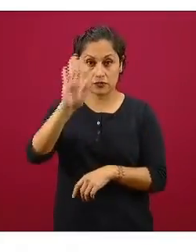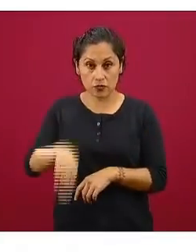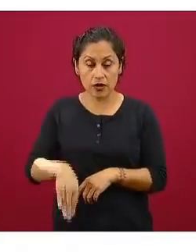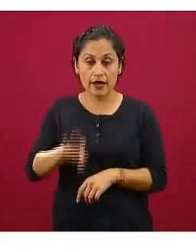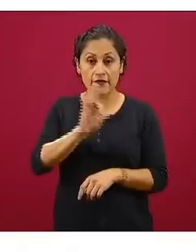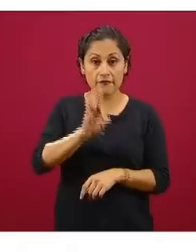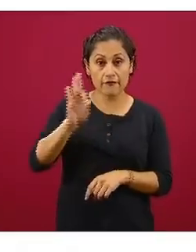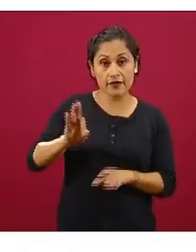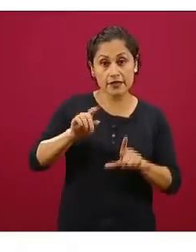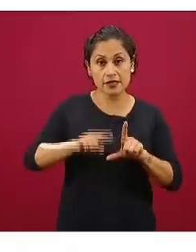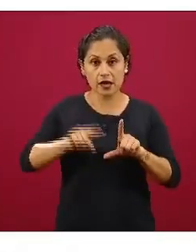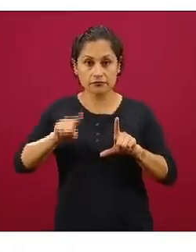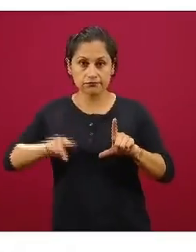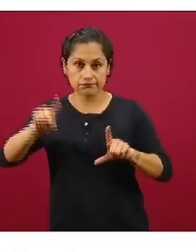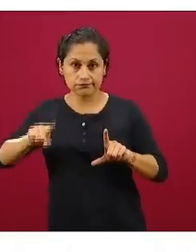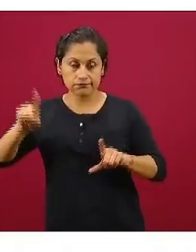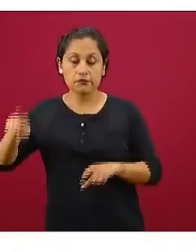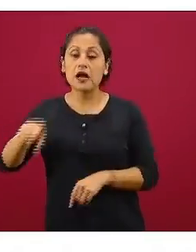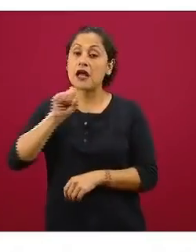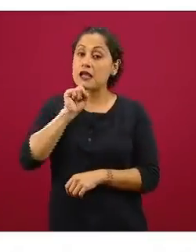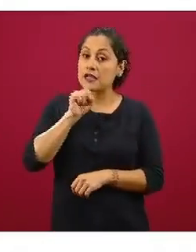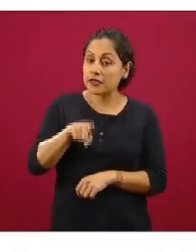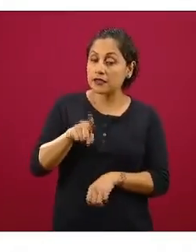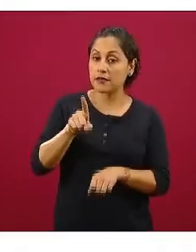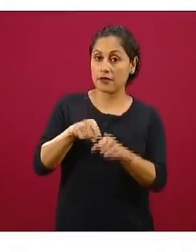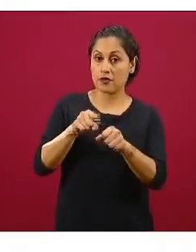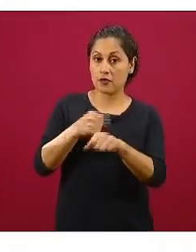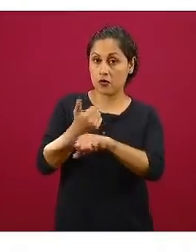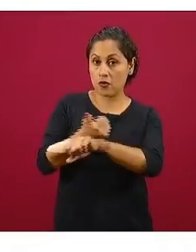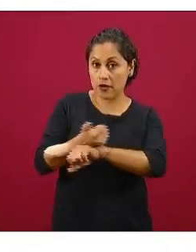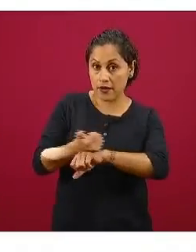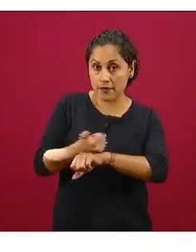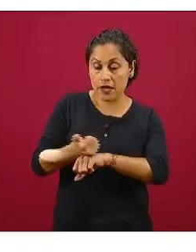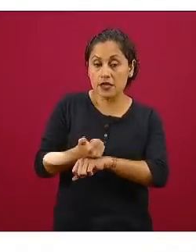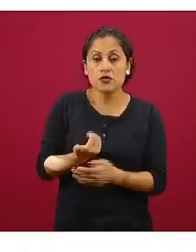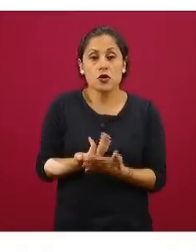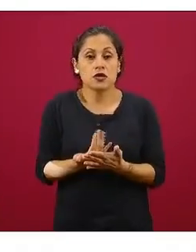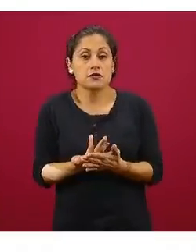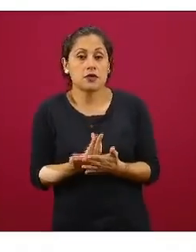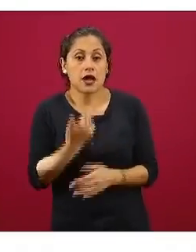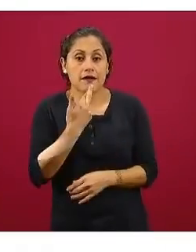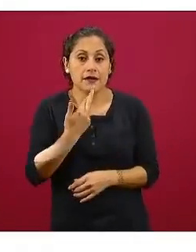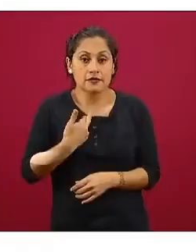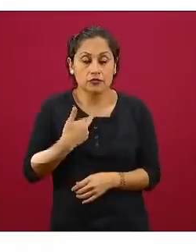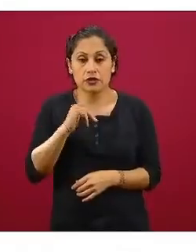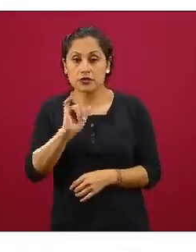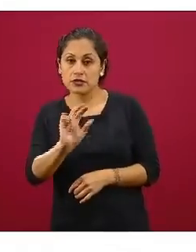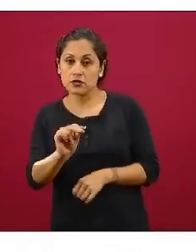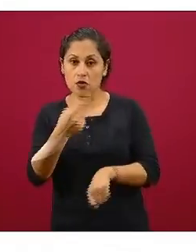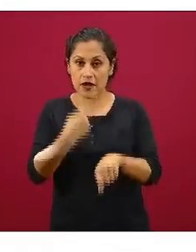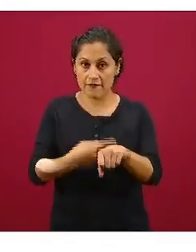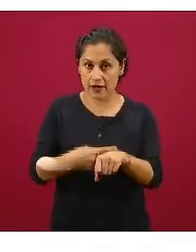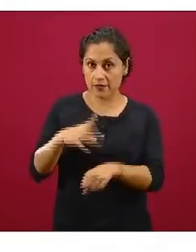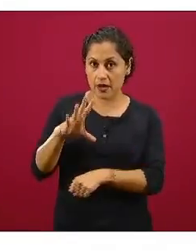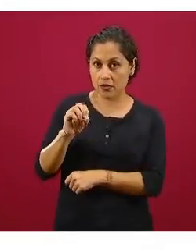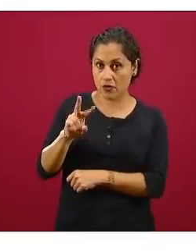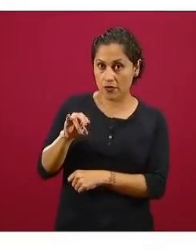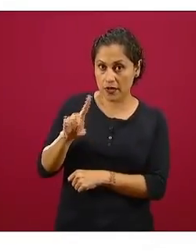y además, como siempre, también graficamos aquellas defunciones que todavía están esperando un resultado de laboratorio, que